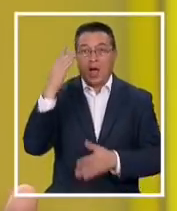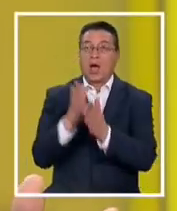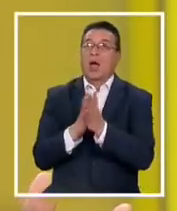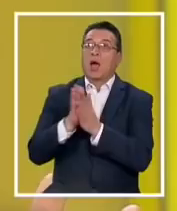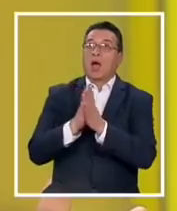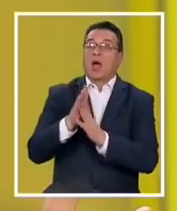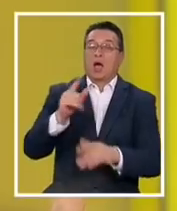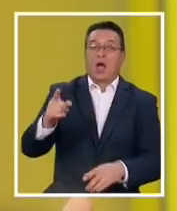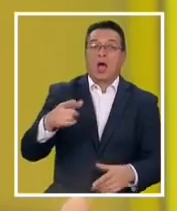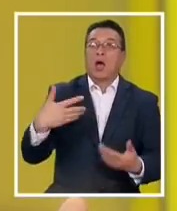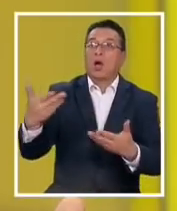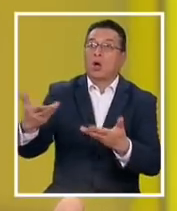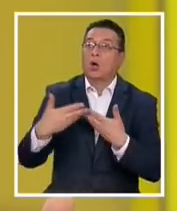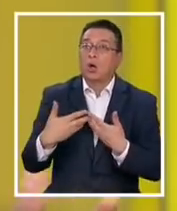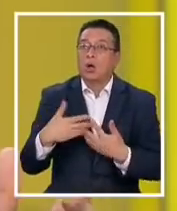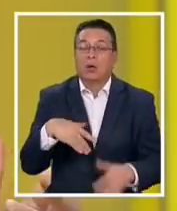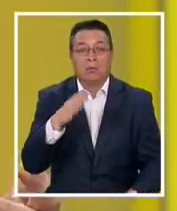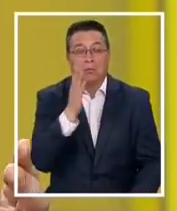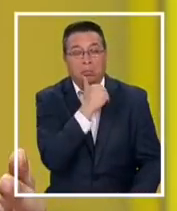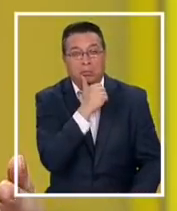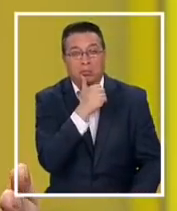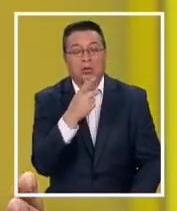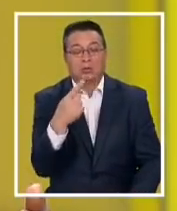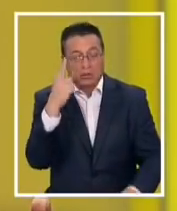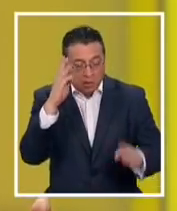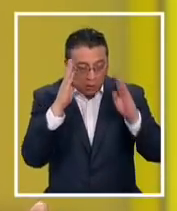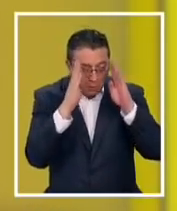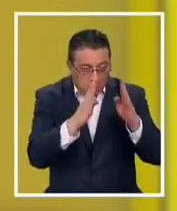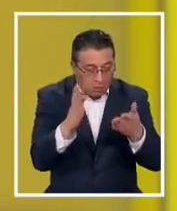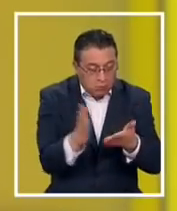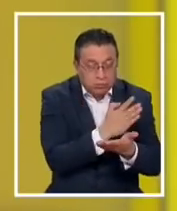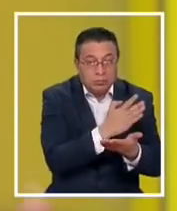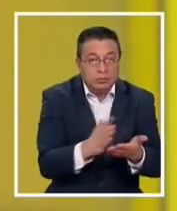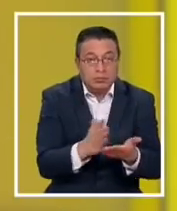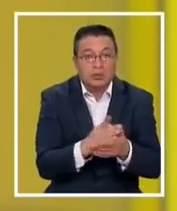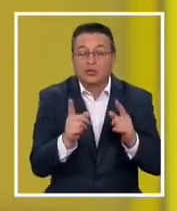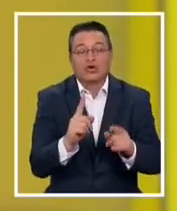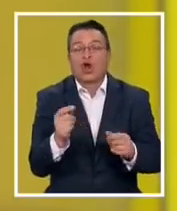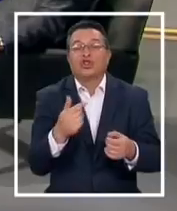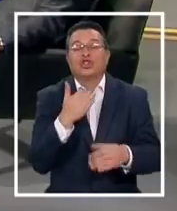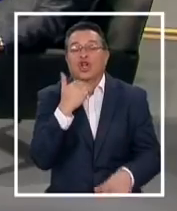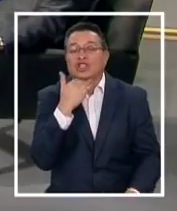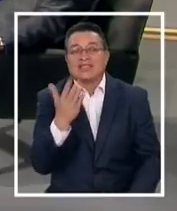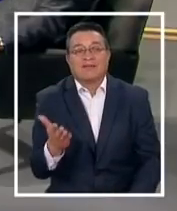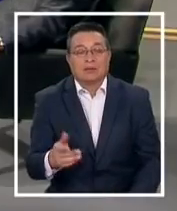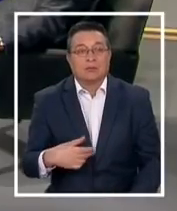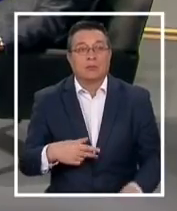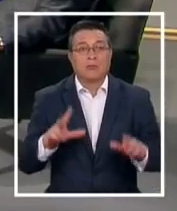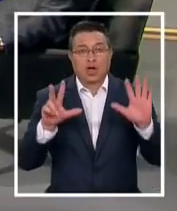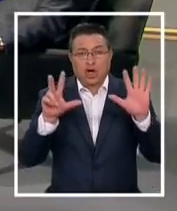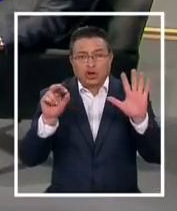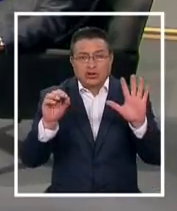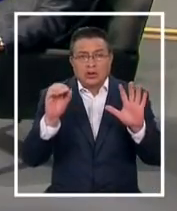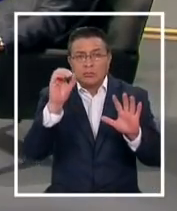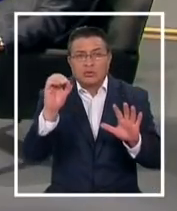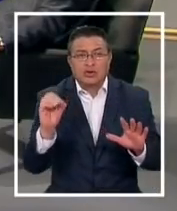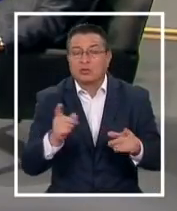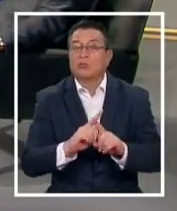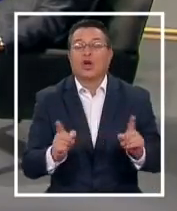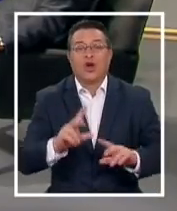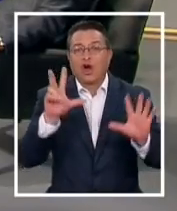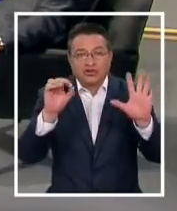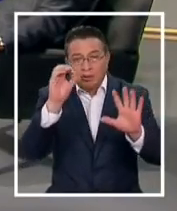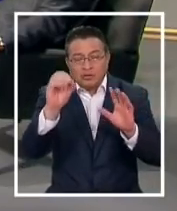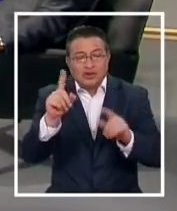por el tipo de política que se está ocupando, la hiperfocalización, es la que no da resultados. Pero 80% te parece que... No, porque no es el 80%